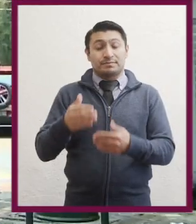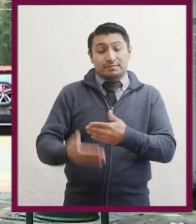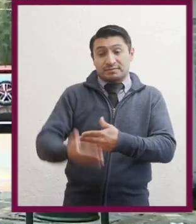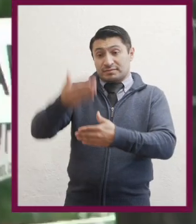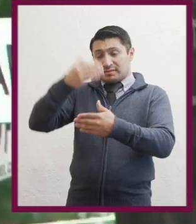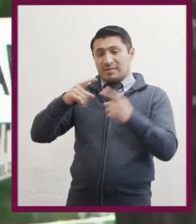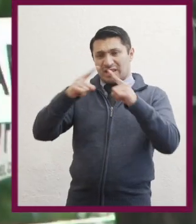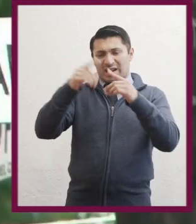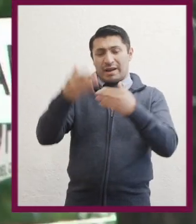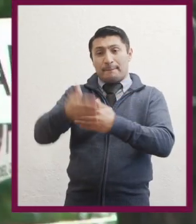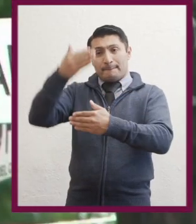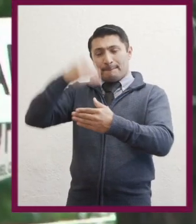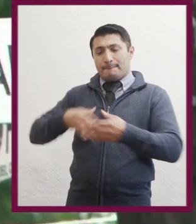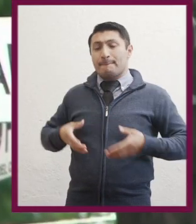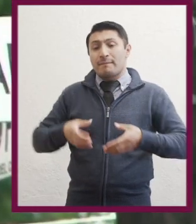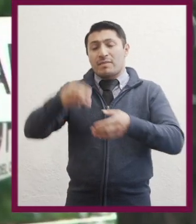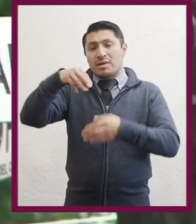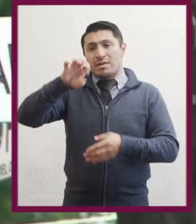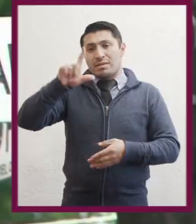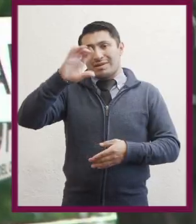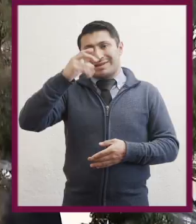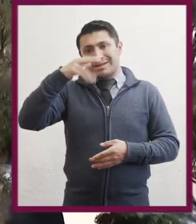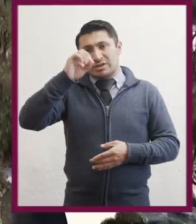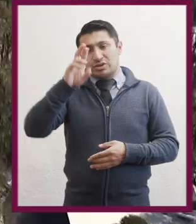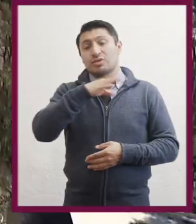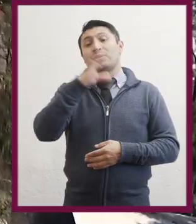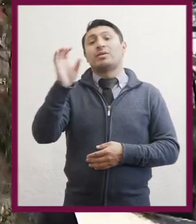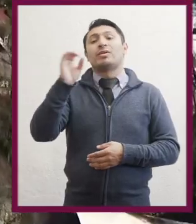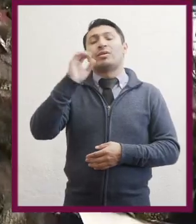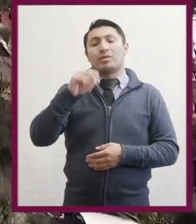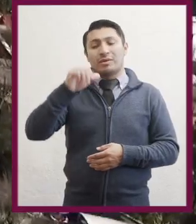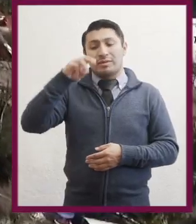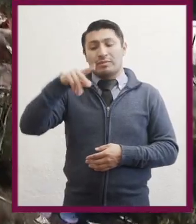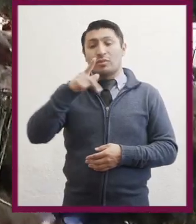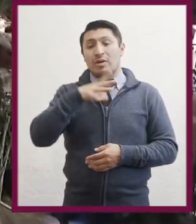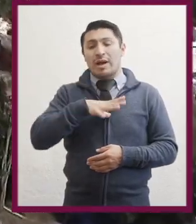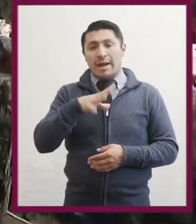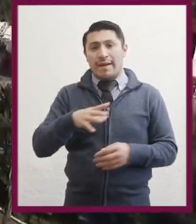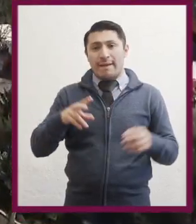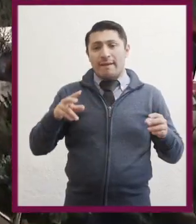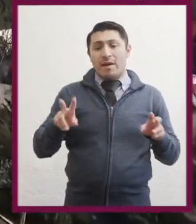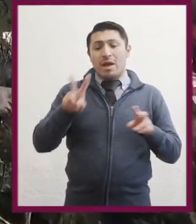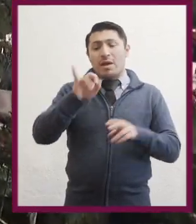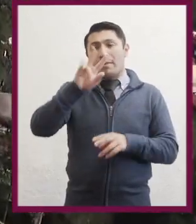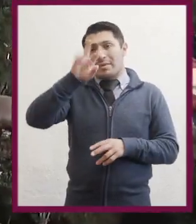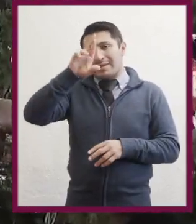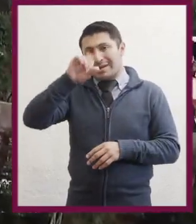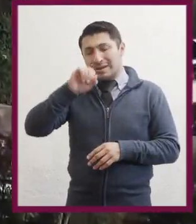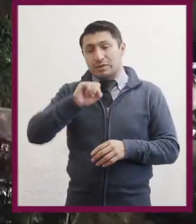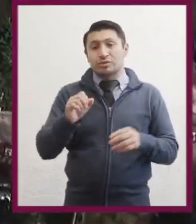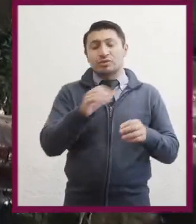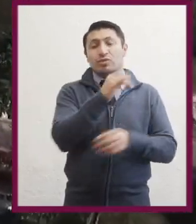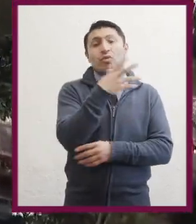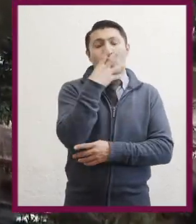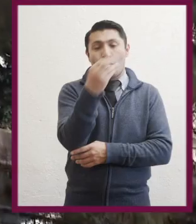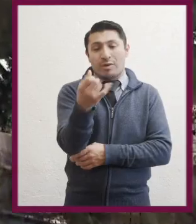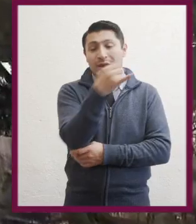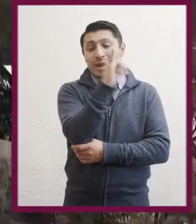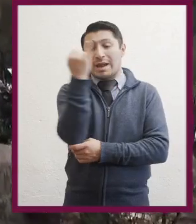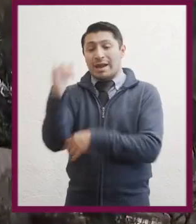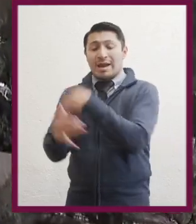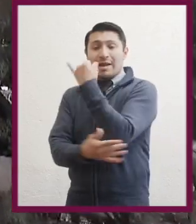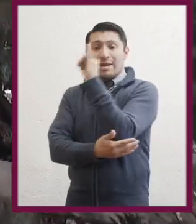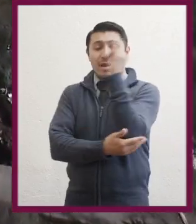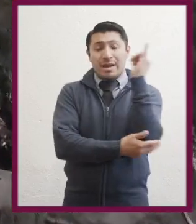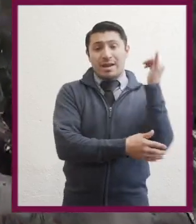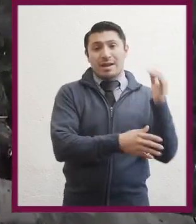A espaldas de la iglesia, la calle de Melchor Ocampo nos lleva a los viveros de Coyoacán, un jardín creado por el ingeniero Miguel Ángel